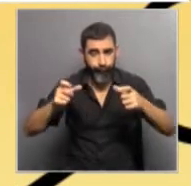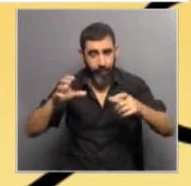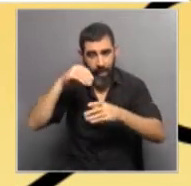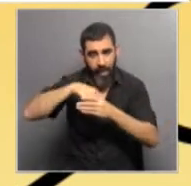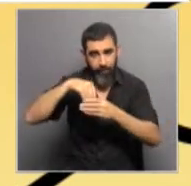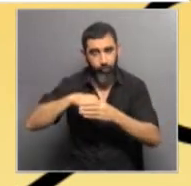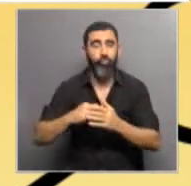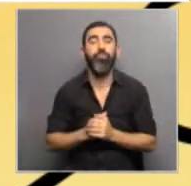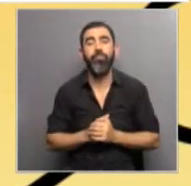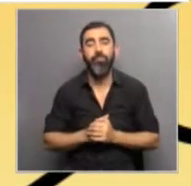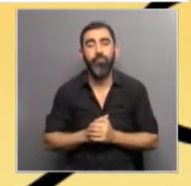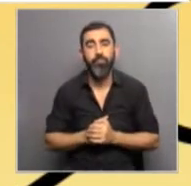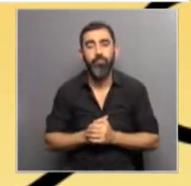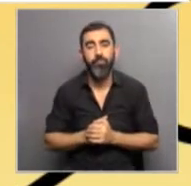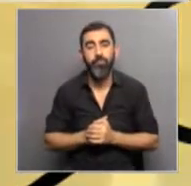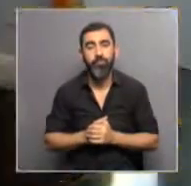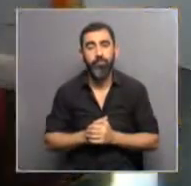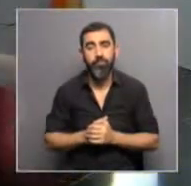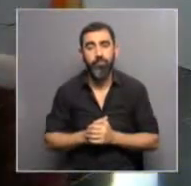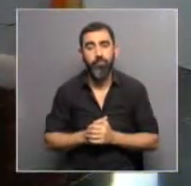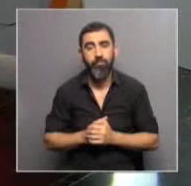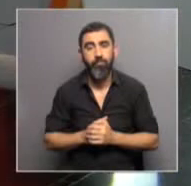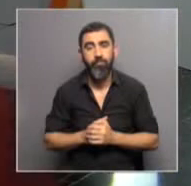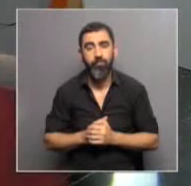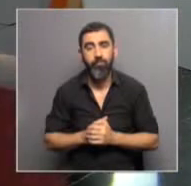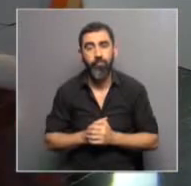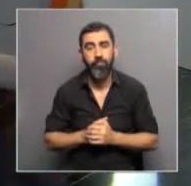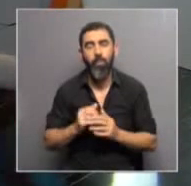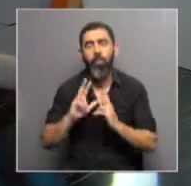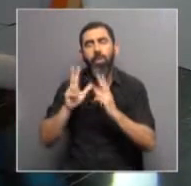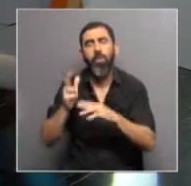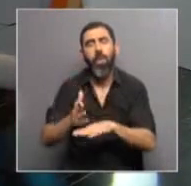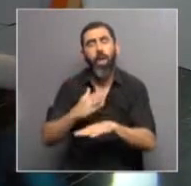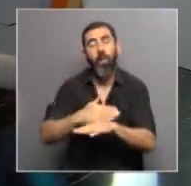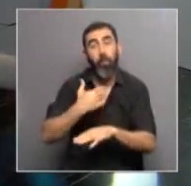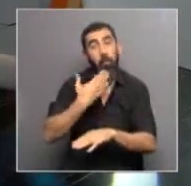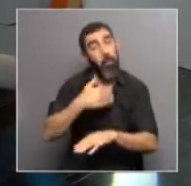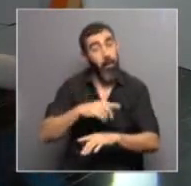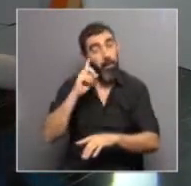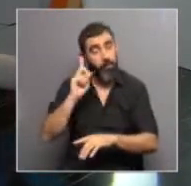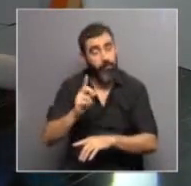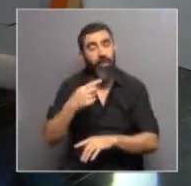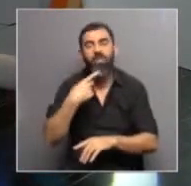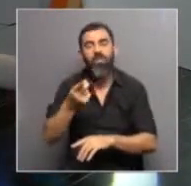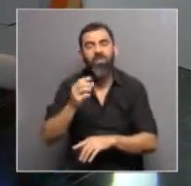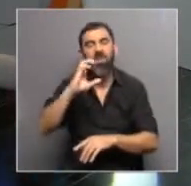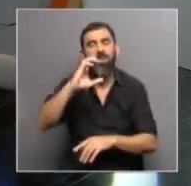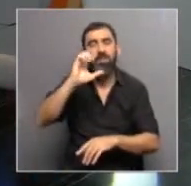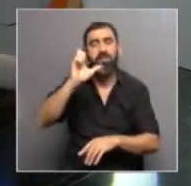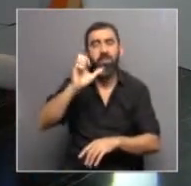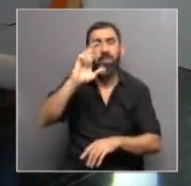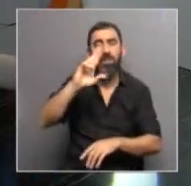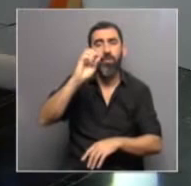intestino. Está bien. Giancarlo, voy a algo que dijiste recién y me llamó la atención. ¿Mencionaste que la serotonina